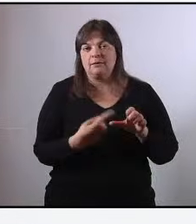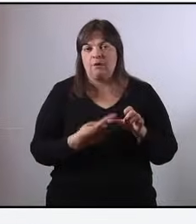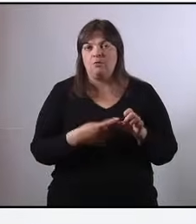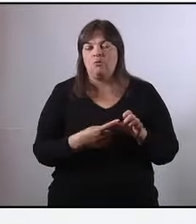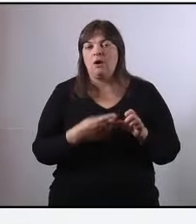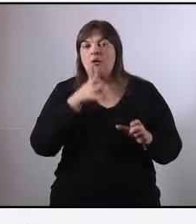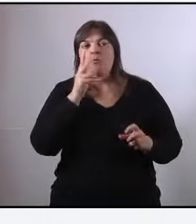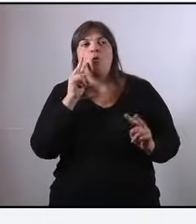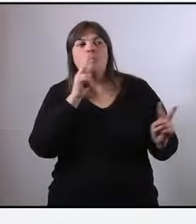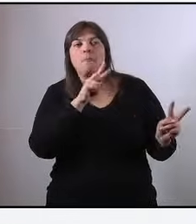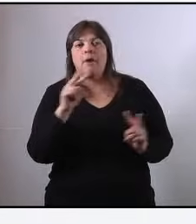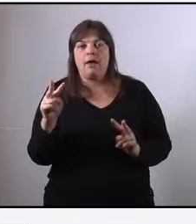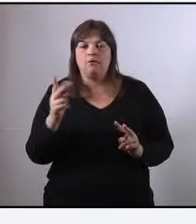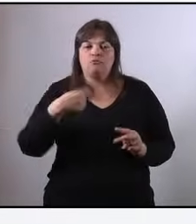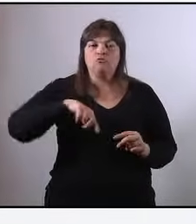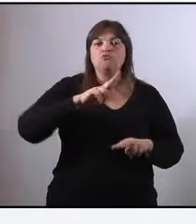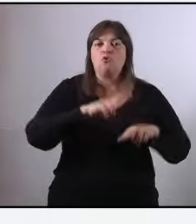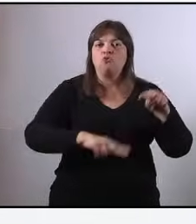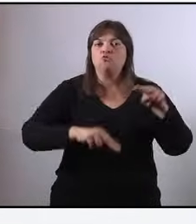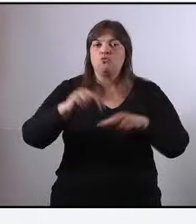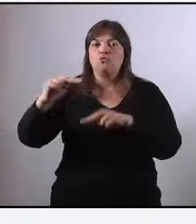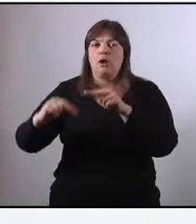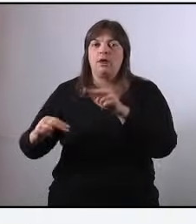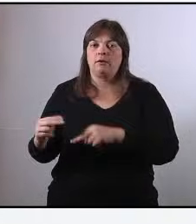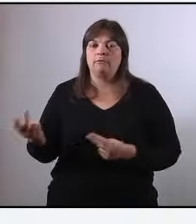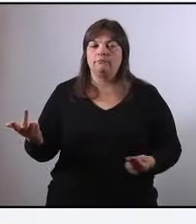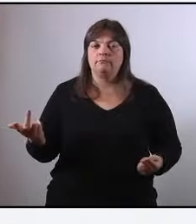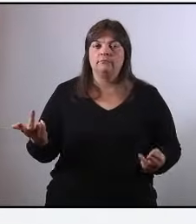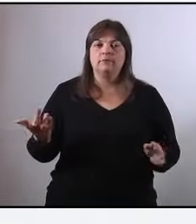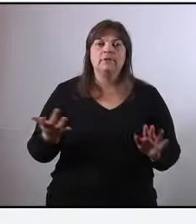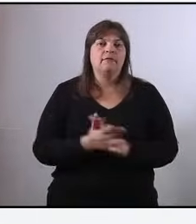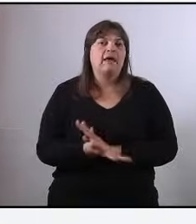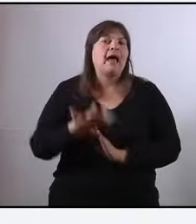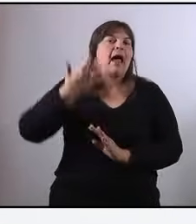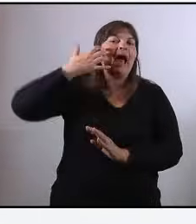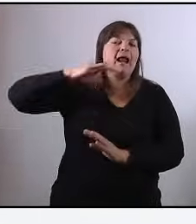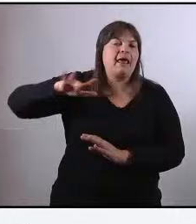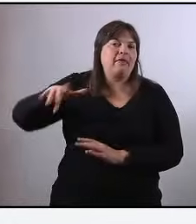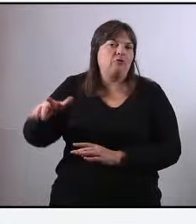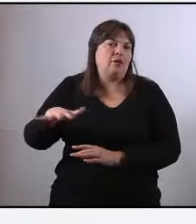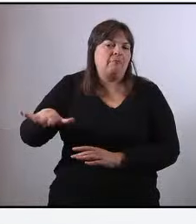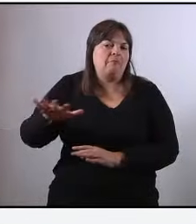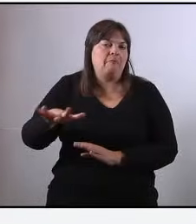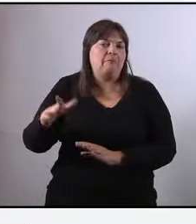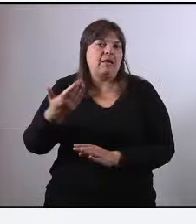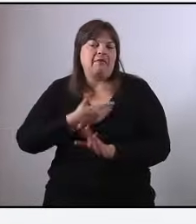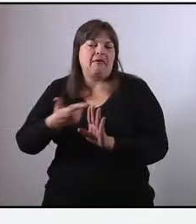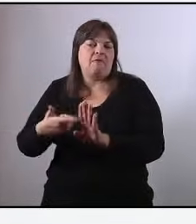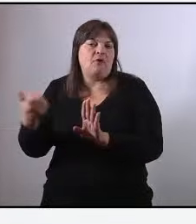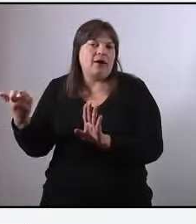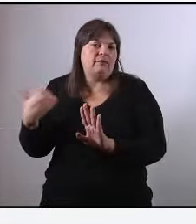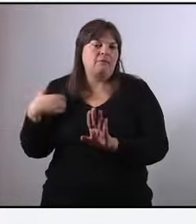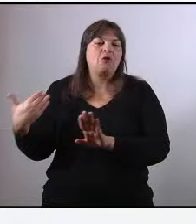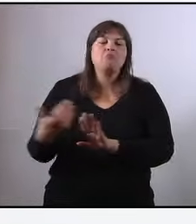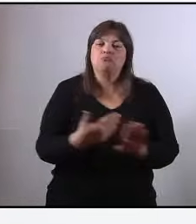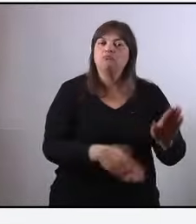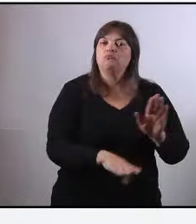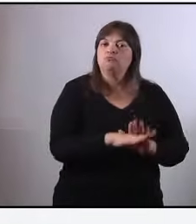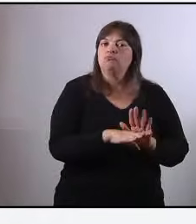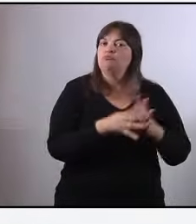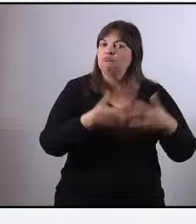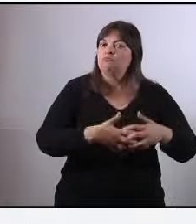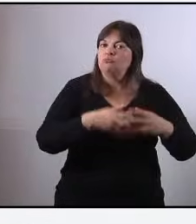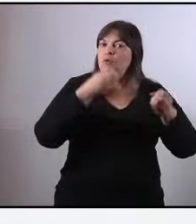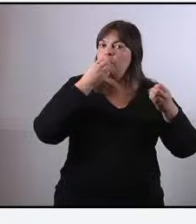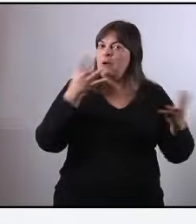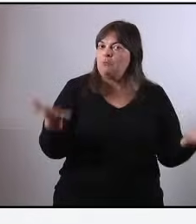en las que vamos a construir. Esto es una situación anecdótica, se saca esa parcela y el resto, por supuesto, continúan con